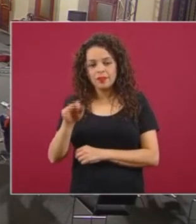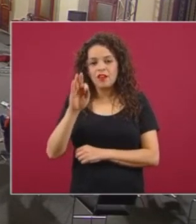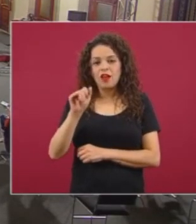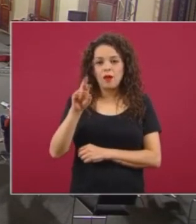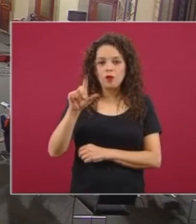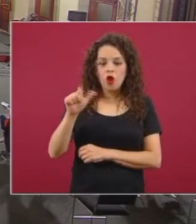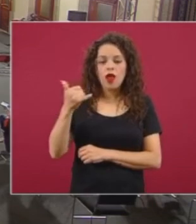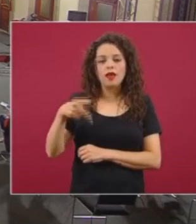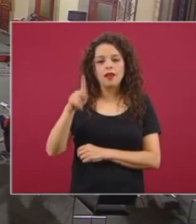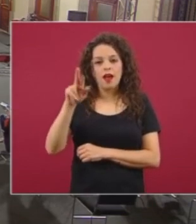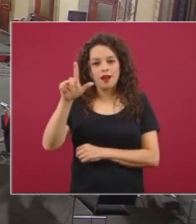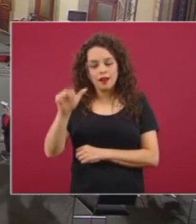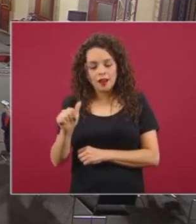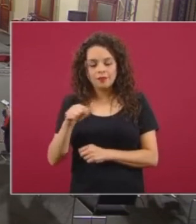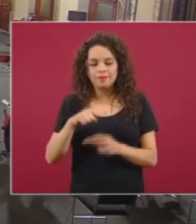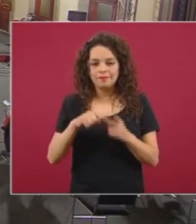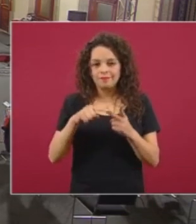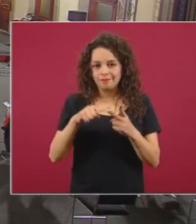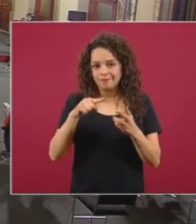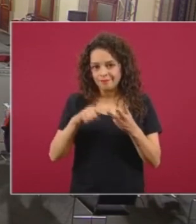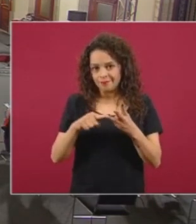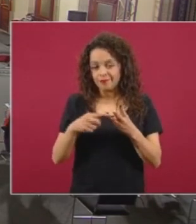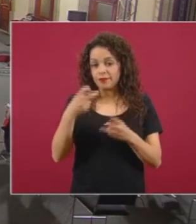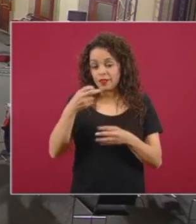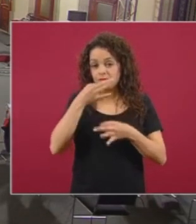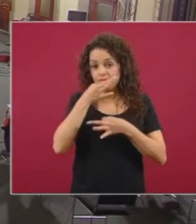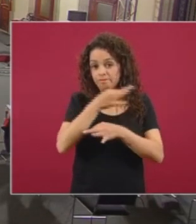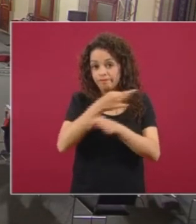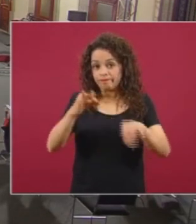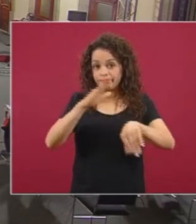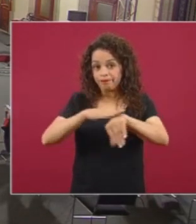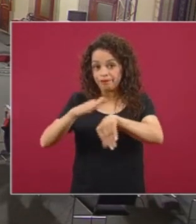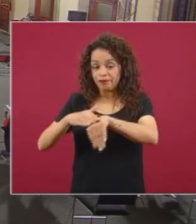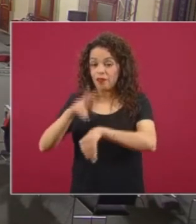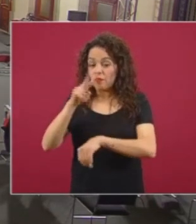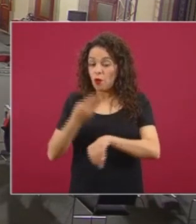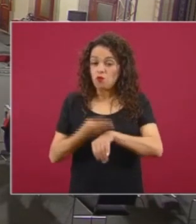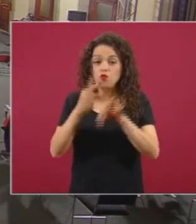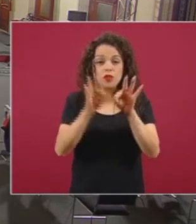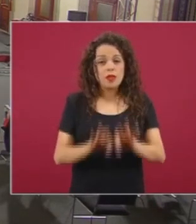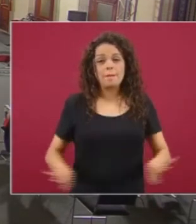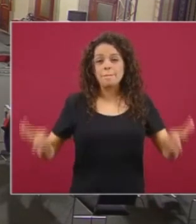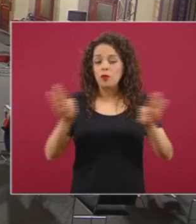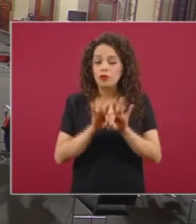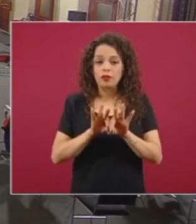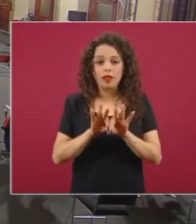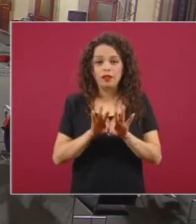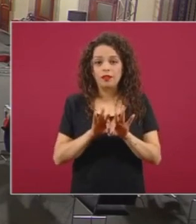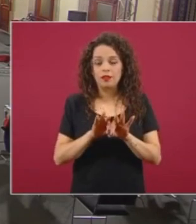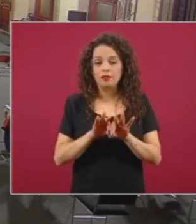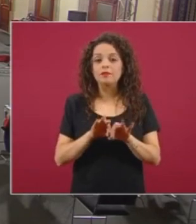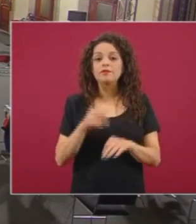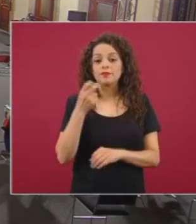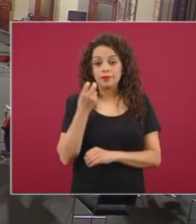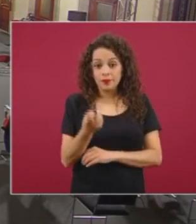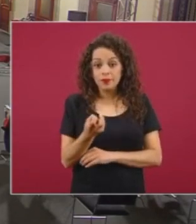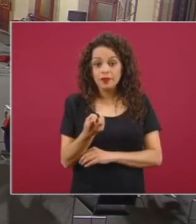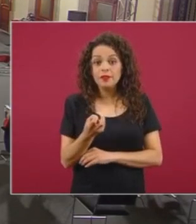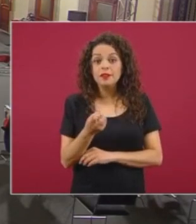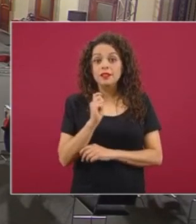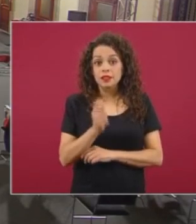Carla Berdichevsky, por este mensaje tan importante. Y definitivamente la importancia de este mensaje nos lleva a